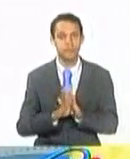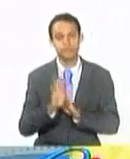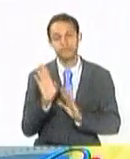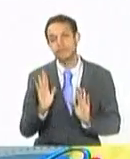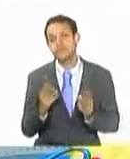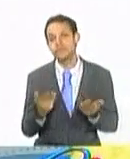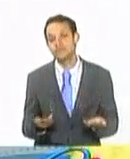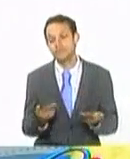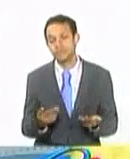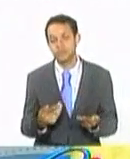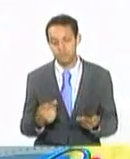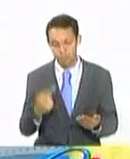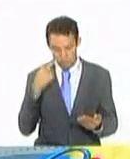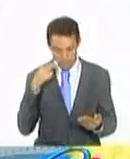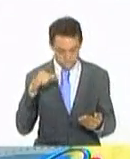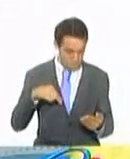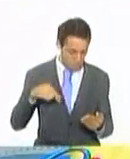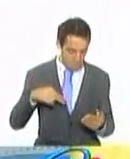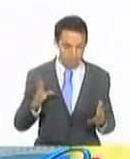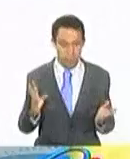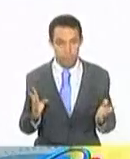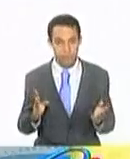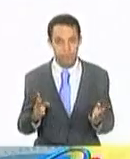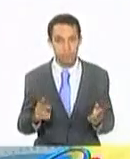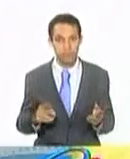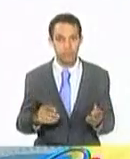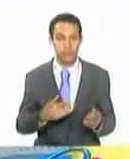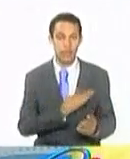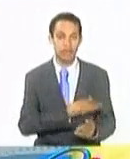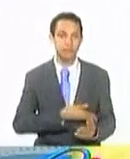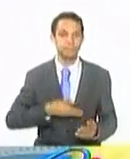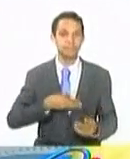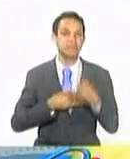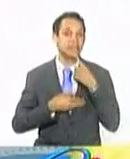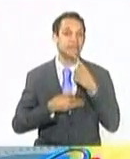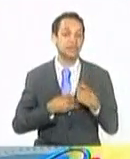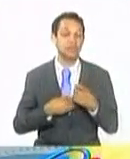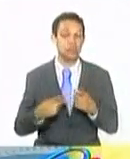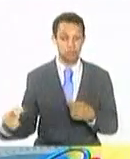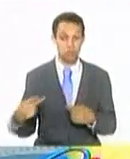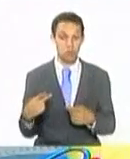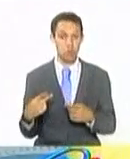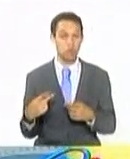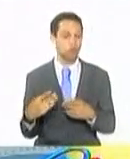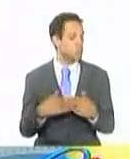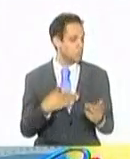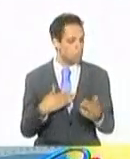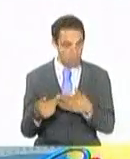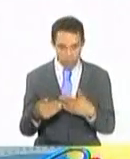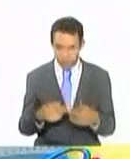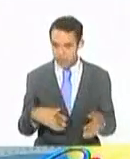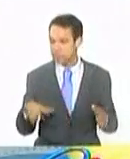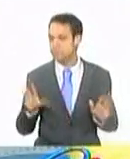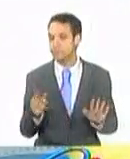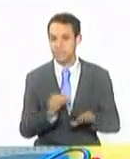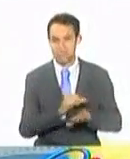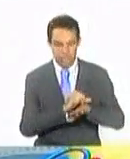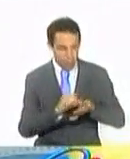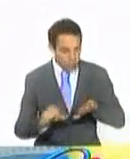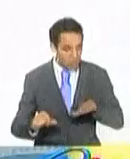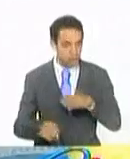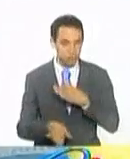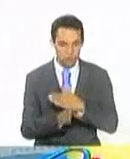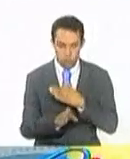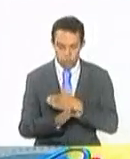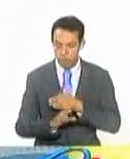estómago y no se ve pues la gente queda tranquila pero como es el seno no señora si usted necesita la cirugía y si hay que quitarle el seno